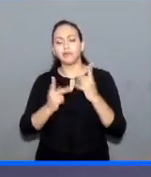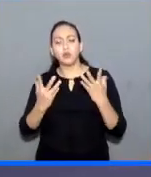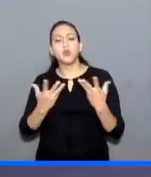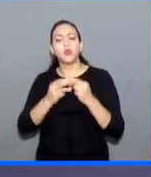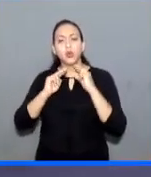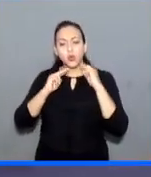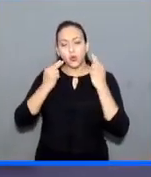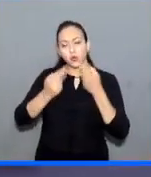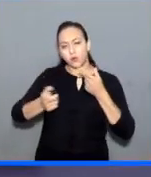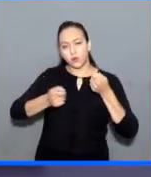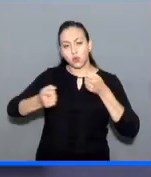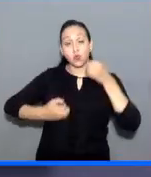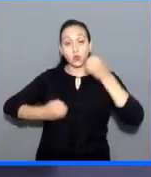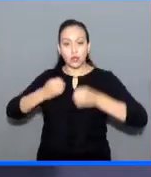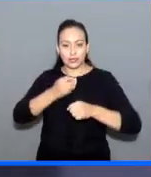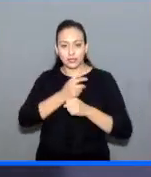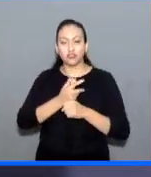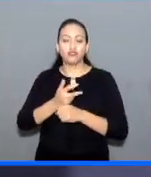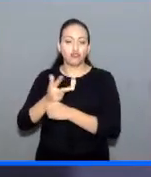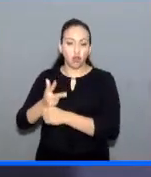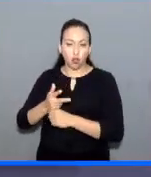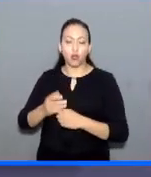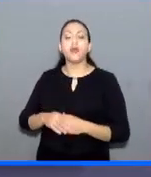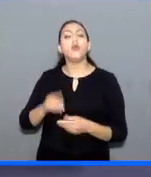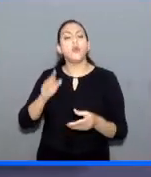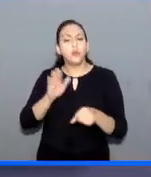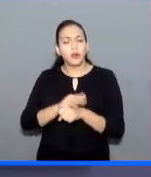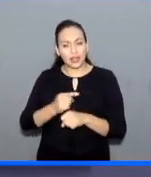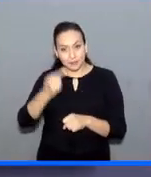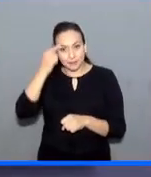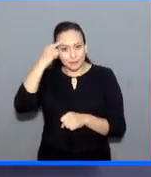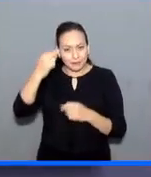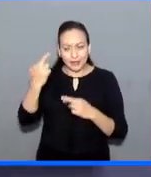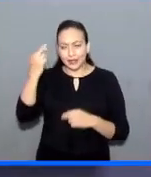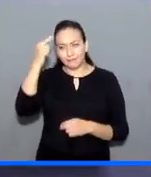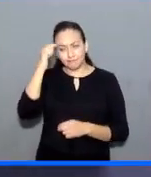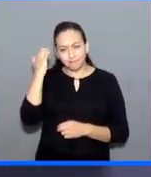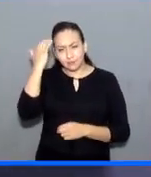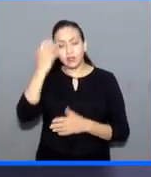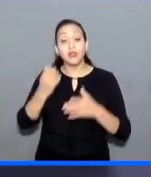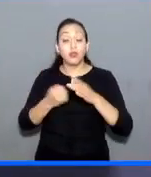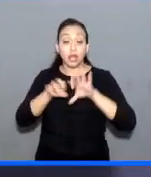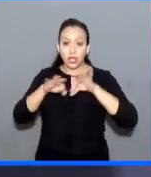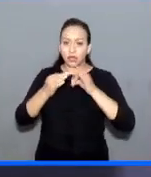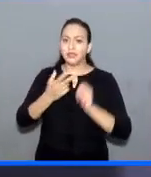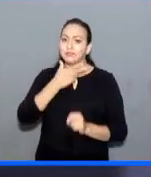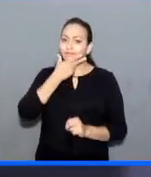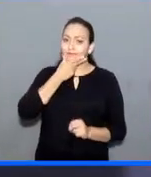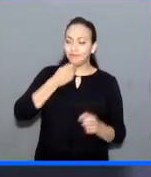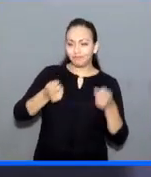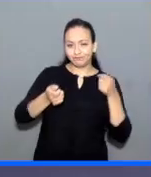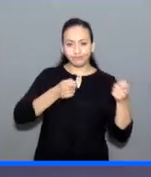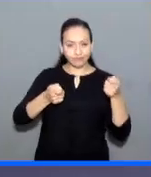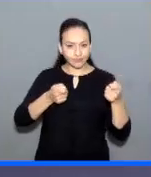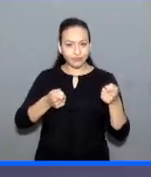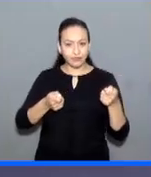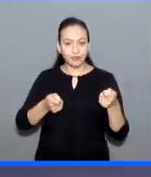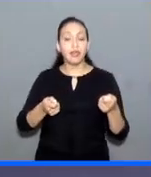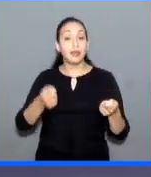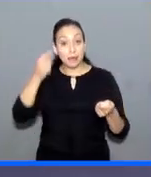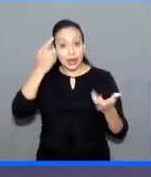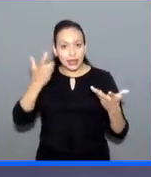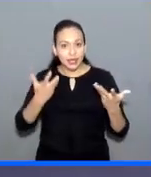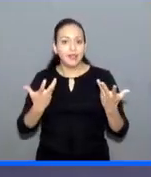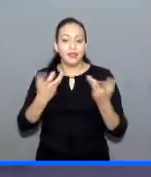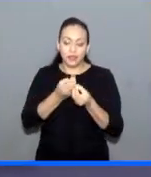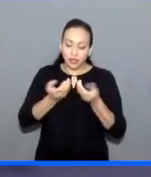Juicios Orales dirigida a reflexionar sobre las nuevas masculinidades y su importancia en la construcción de relaciones, basadas